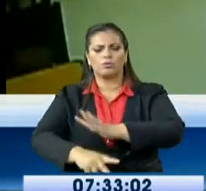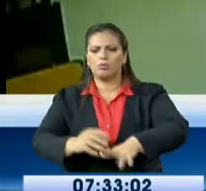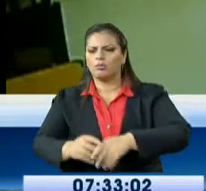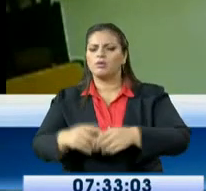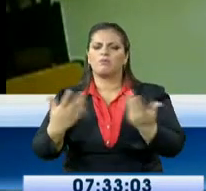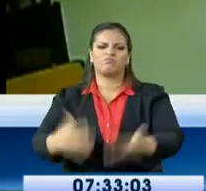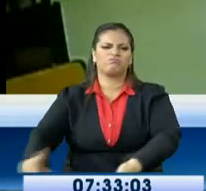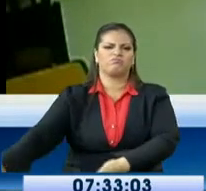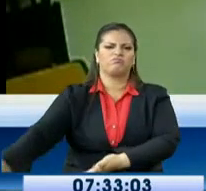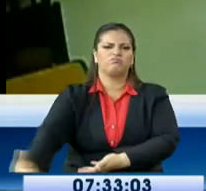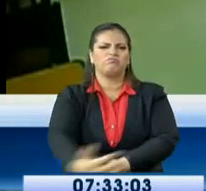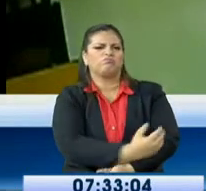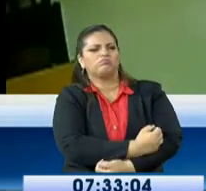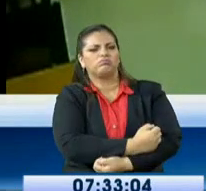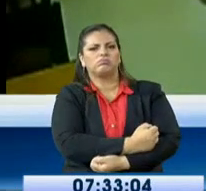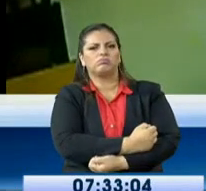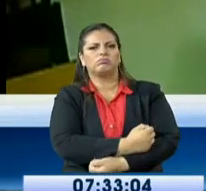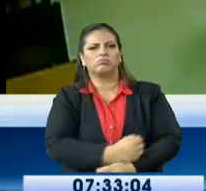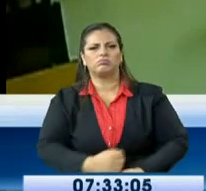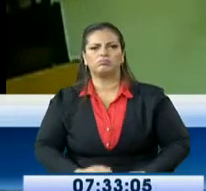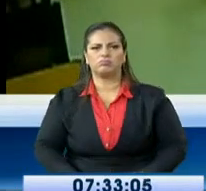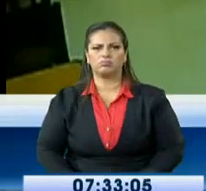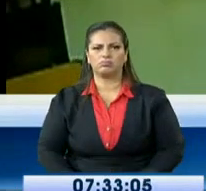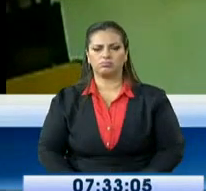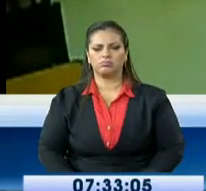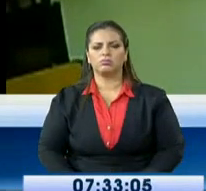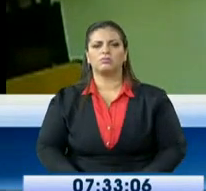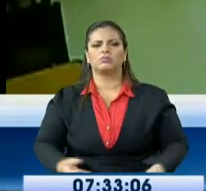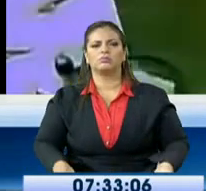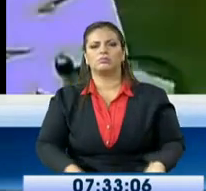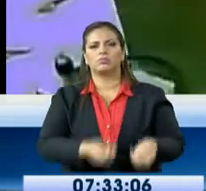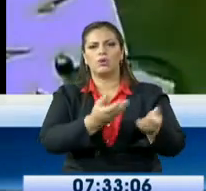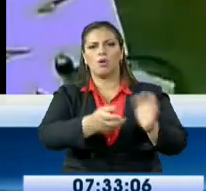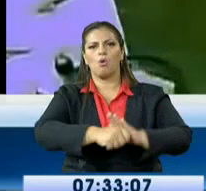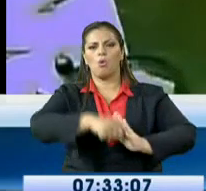evidencias que les delataron y que fueron puestas a disposición